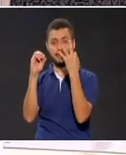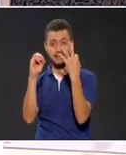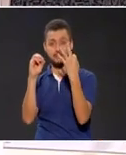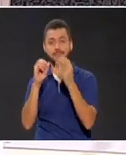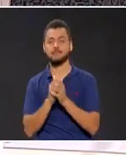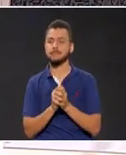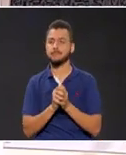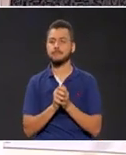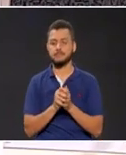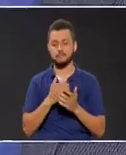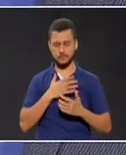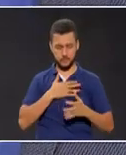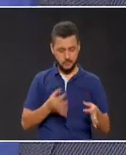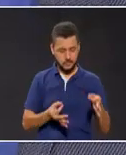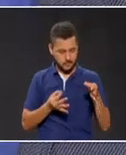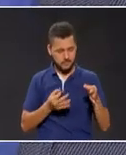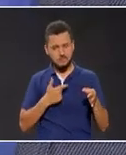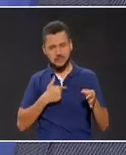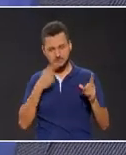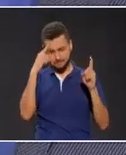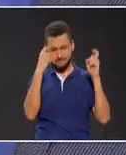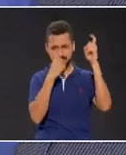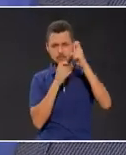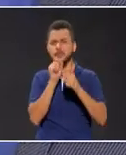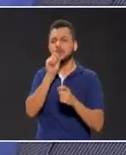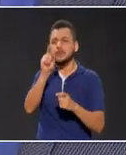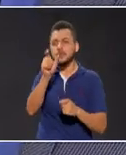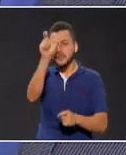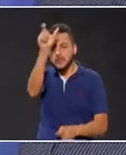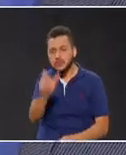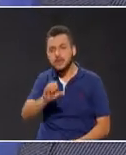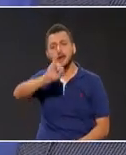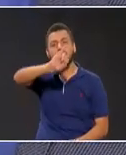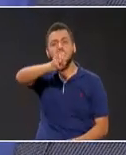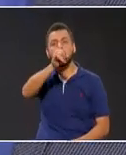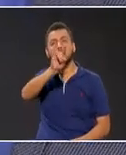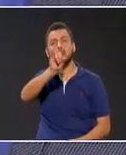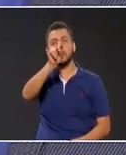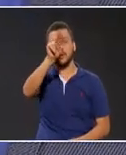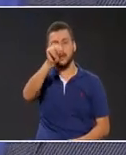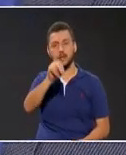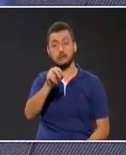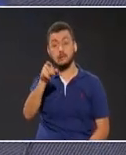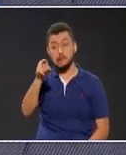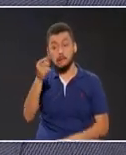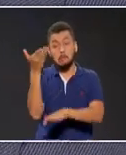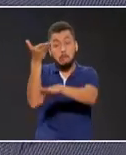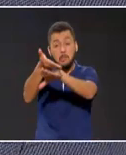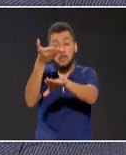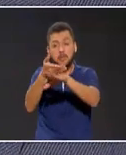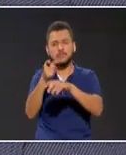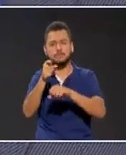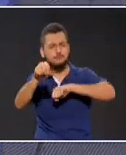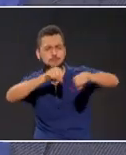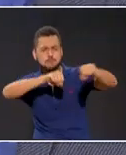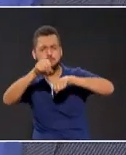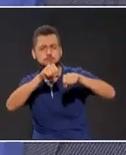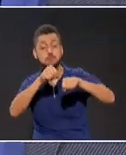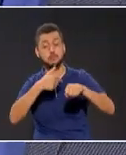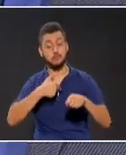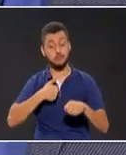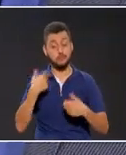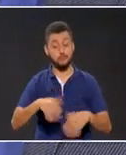Bien, pues. Arranco. Juan Carlos, una propuesta que yo siempre he reconocido en público, que me parece muy interesante, es la jornada única,